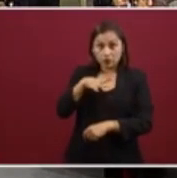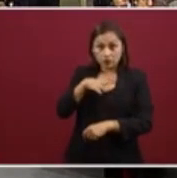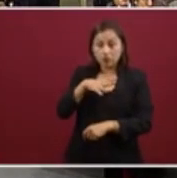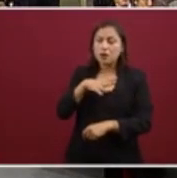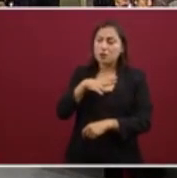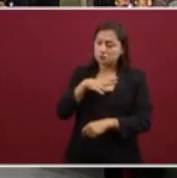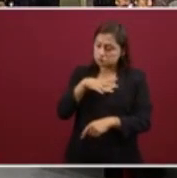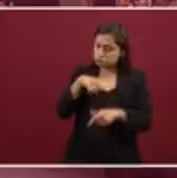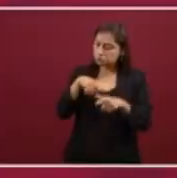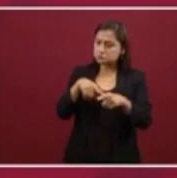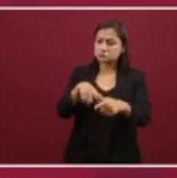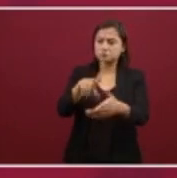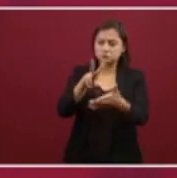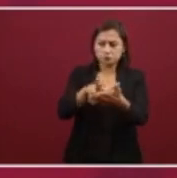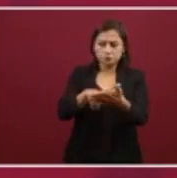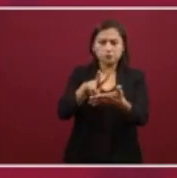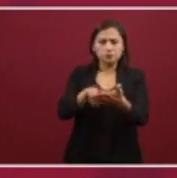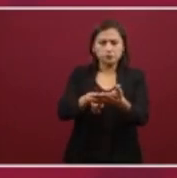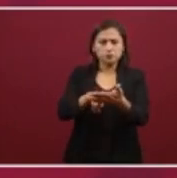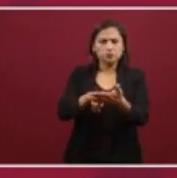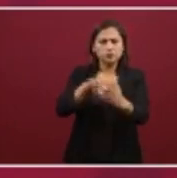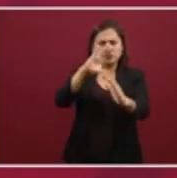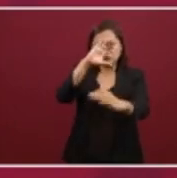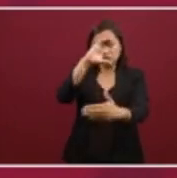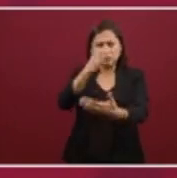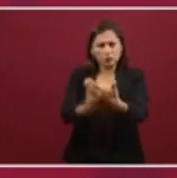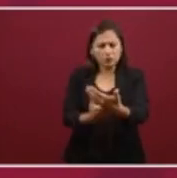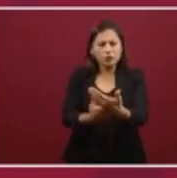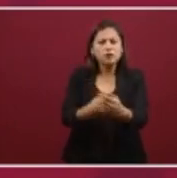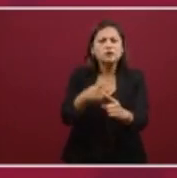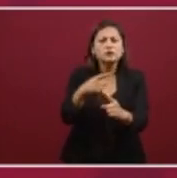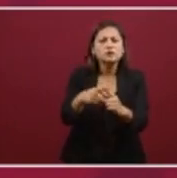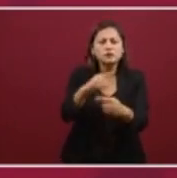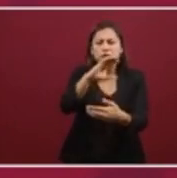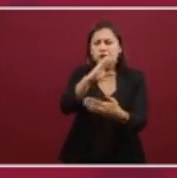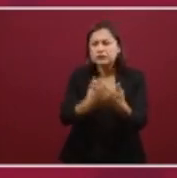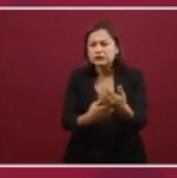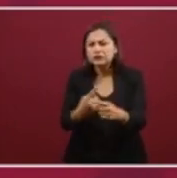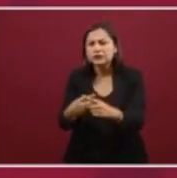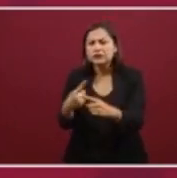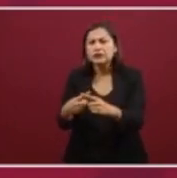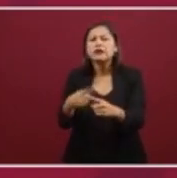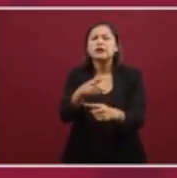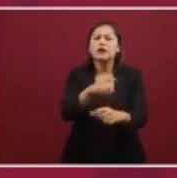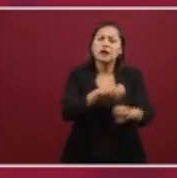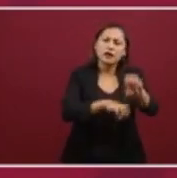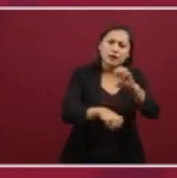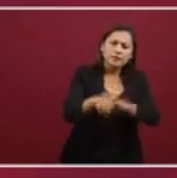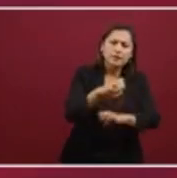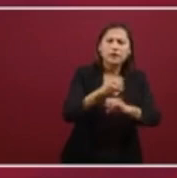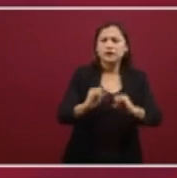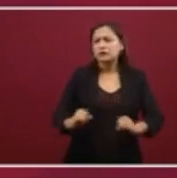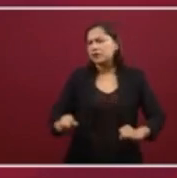con empresas, con instituciones financieras, con los bancos,